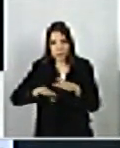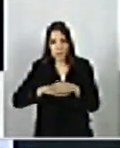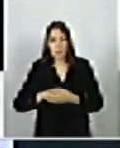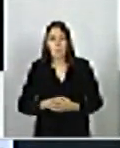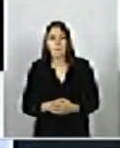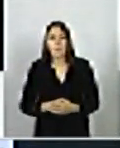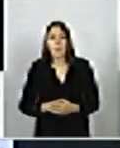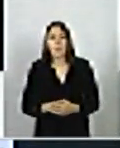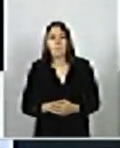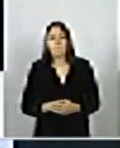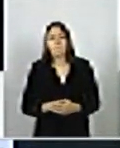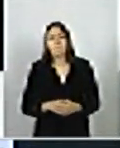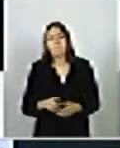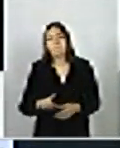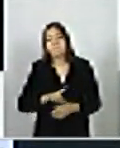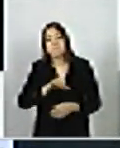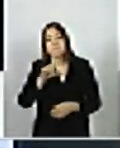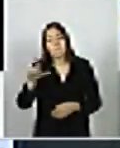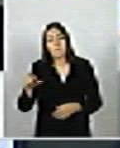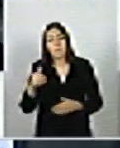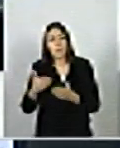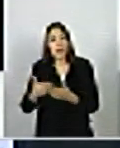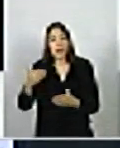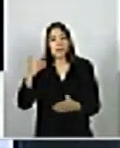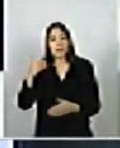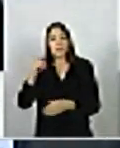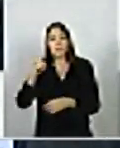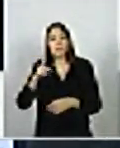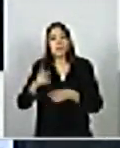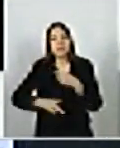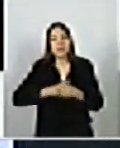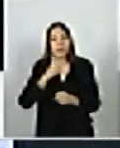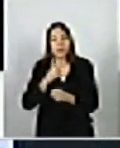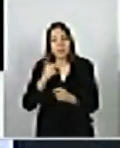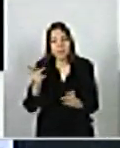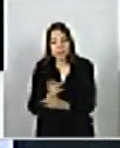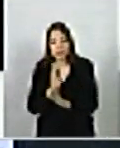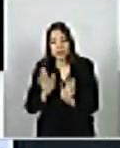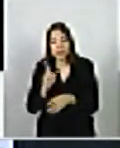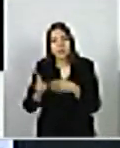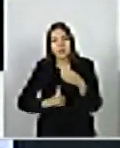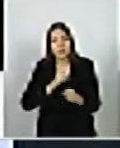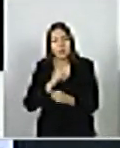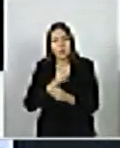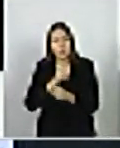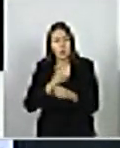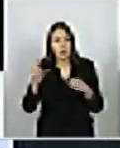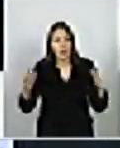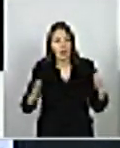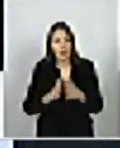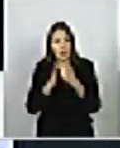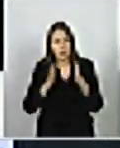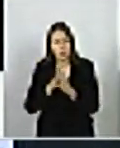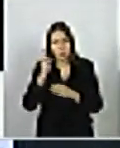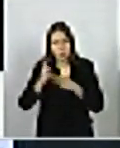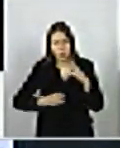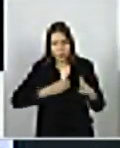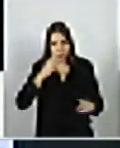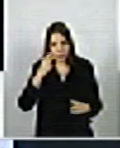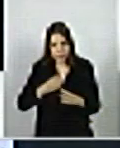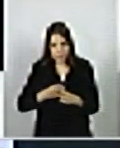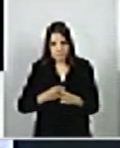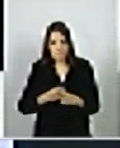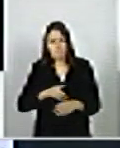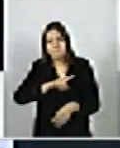con motivo de la Segunda Guerra Mundial, recordémoslo, el Estado incautó los bienes del